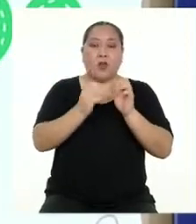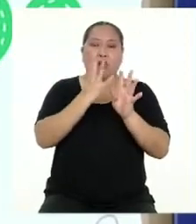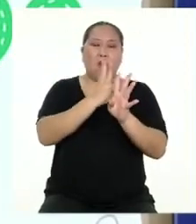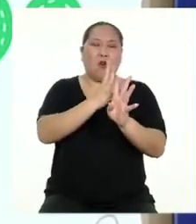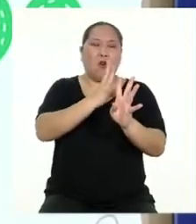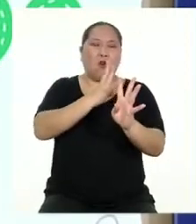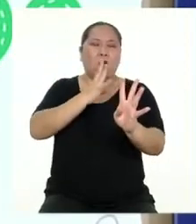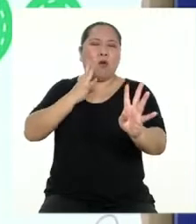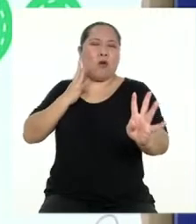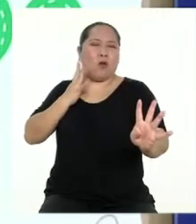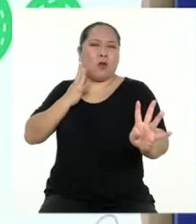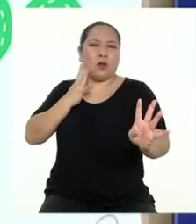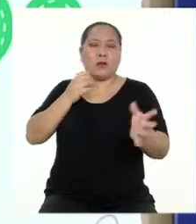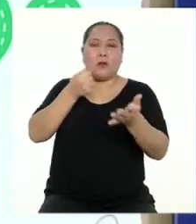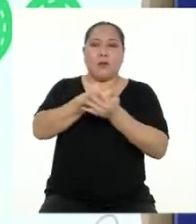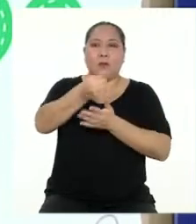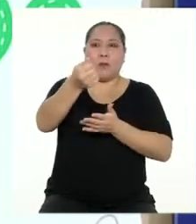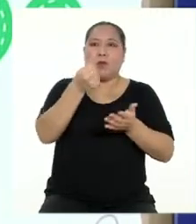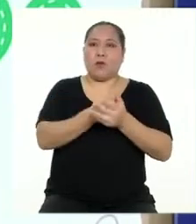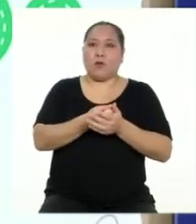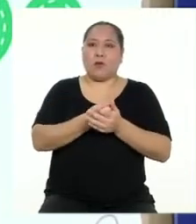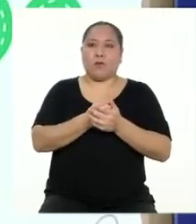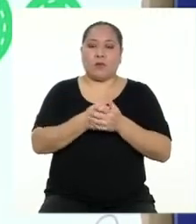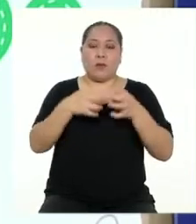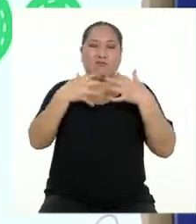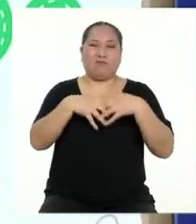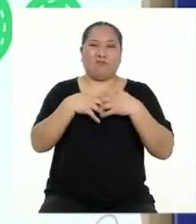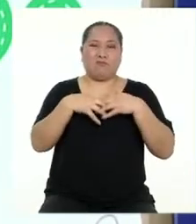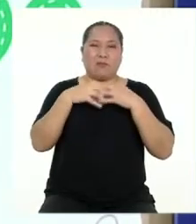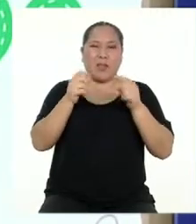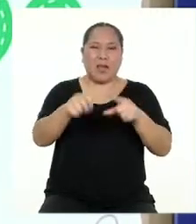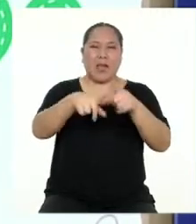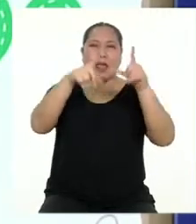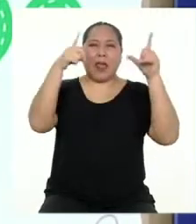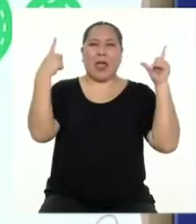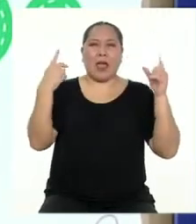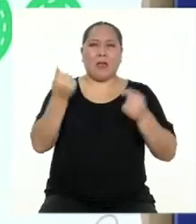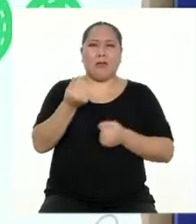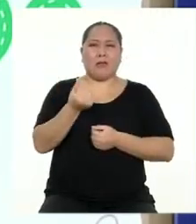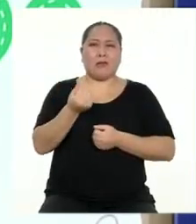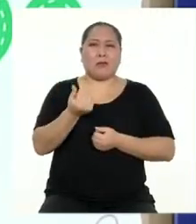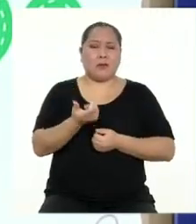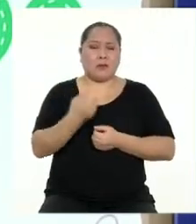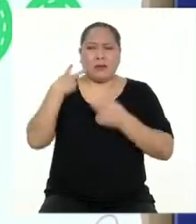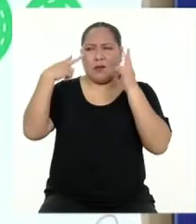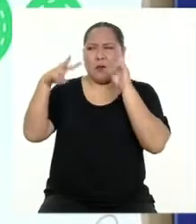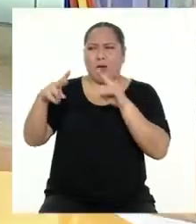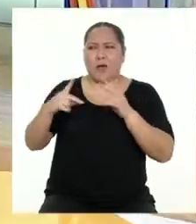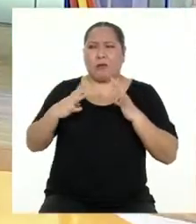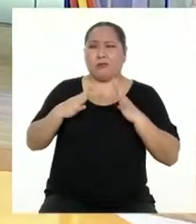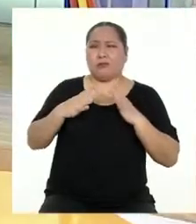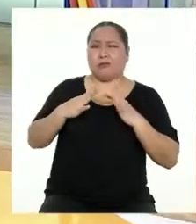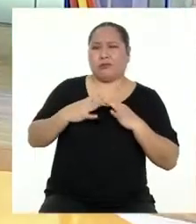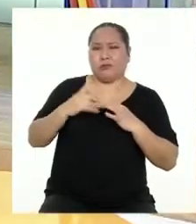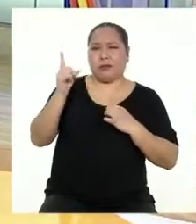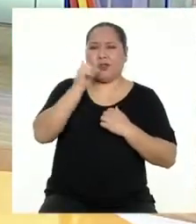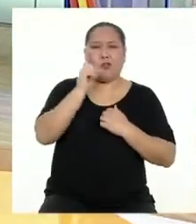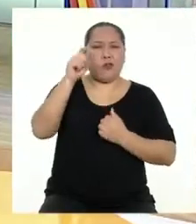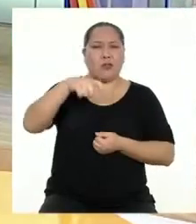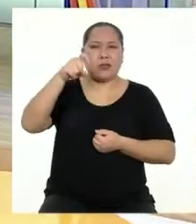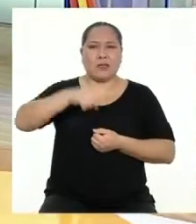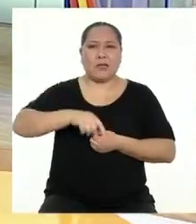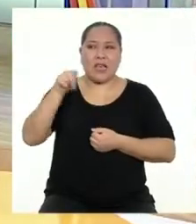para comprar electrodomésticos muy grandes y muy caros. Se veía que era más un lujo que una necesidad. ¿Estas